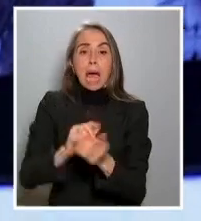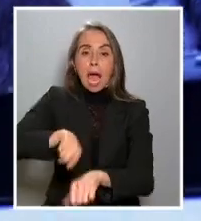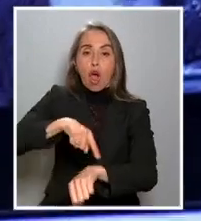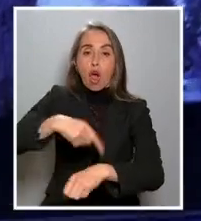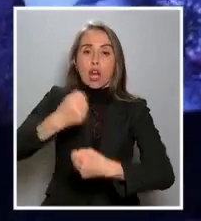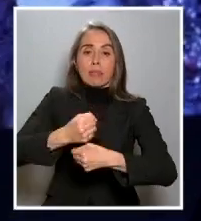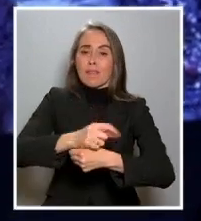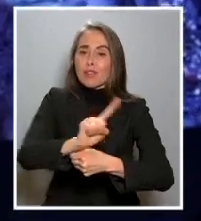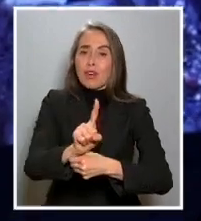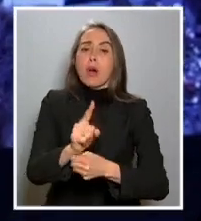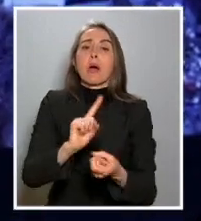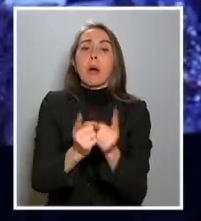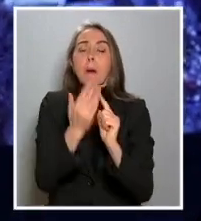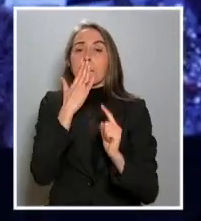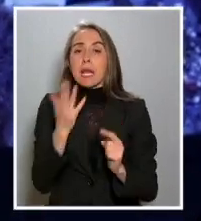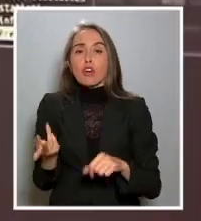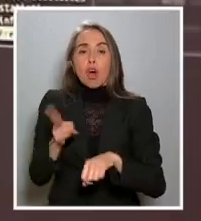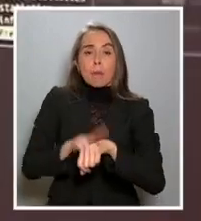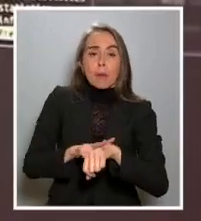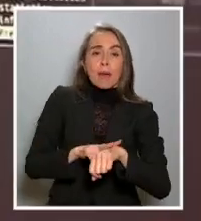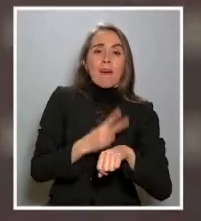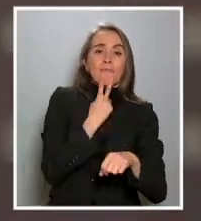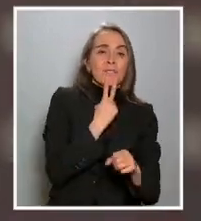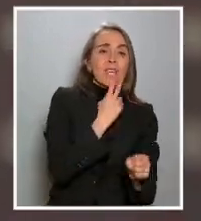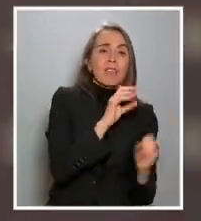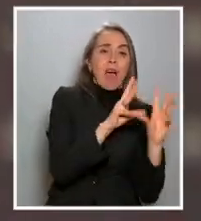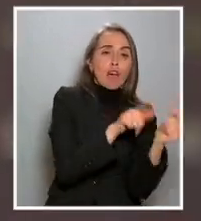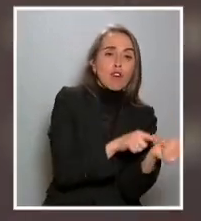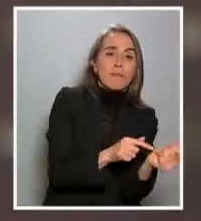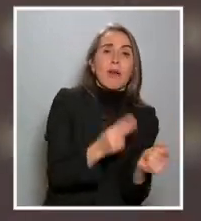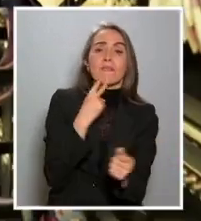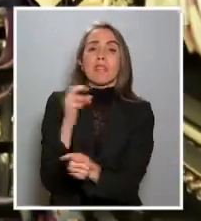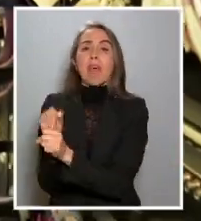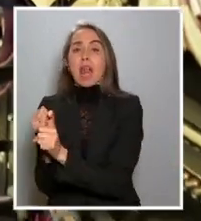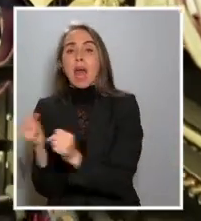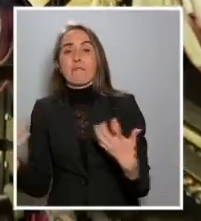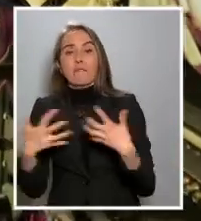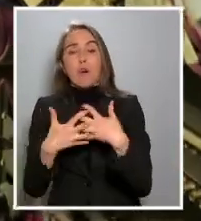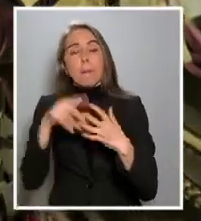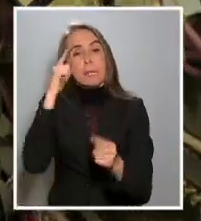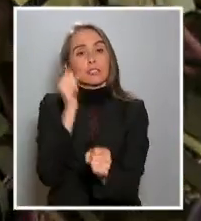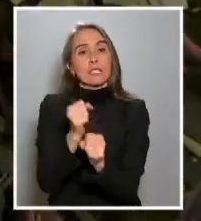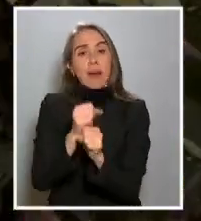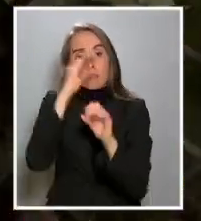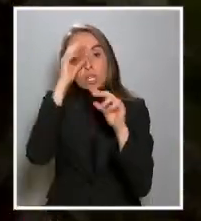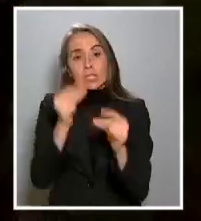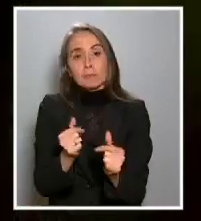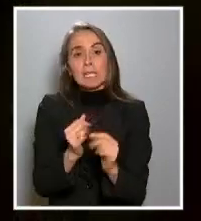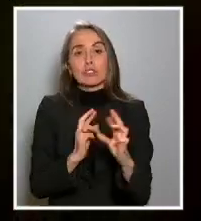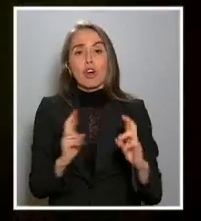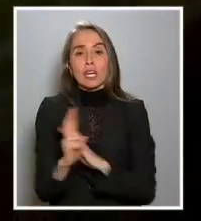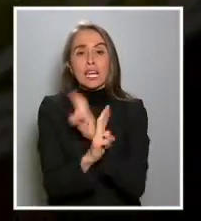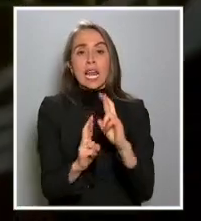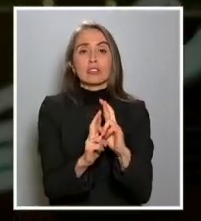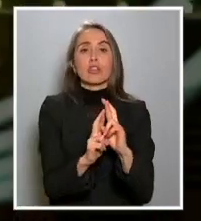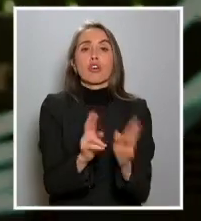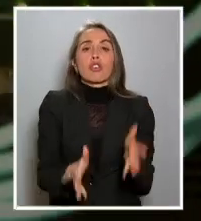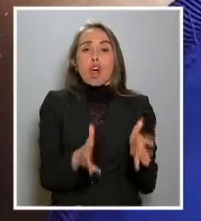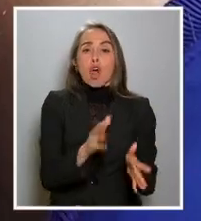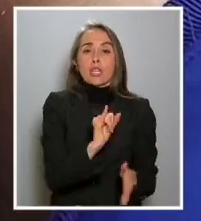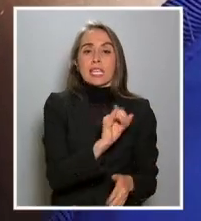trabajo, sino una mejor conciliación de la vida familiar y laboral. Pienso en trabajos como especialista en interacción con la inteligencia